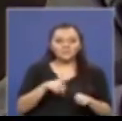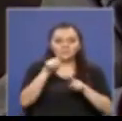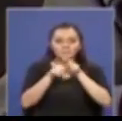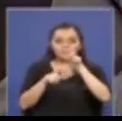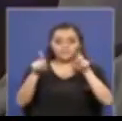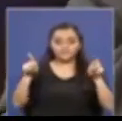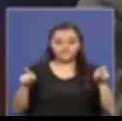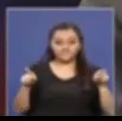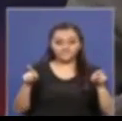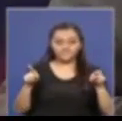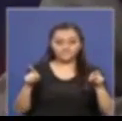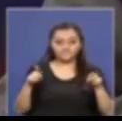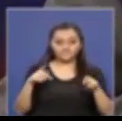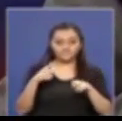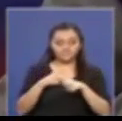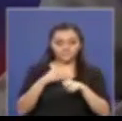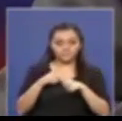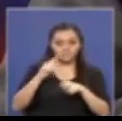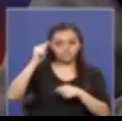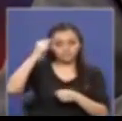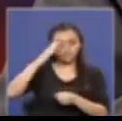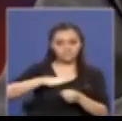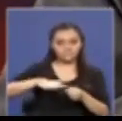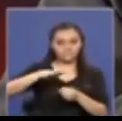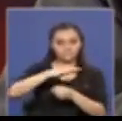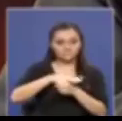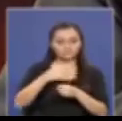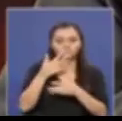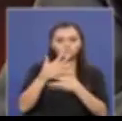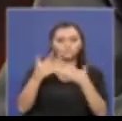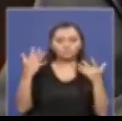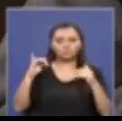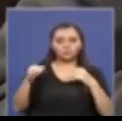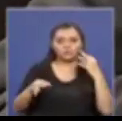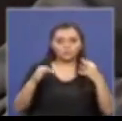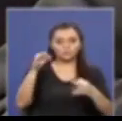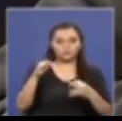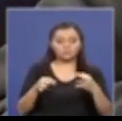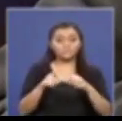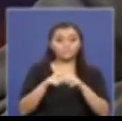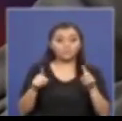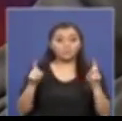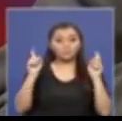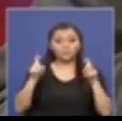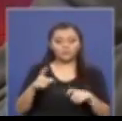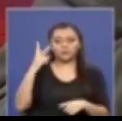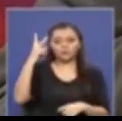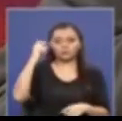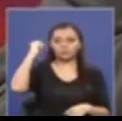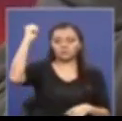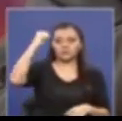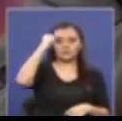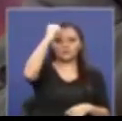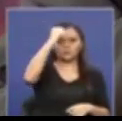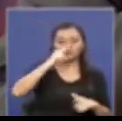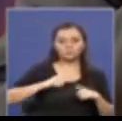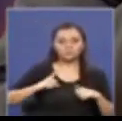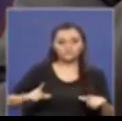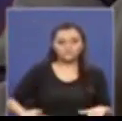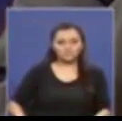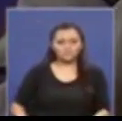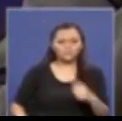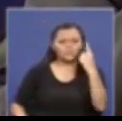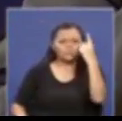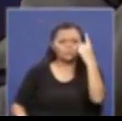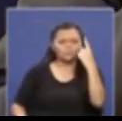algunas veces se esquilmaba realmente al Estado y se llegaba a grandes injusticias. Podía haber dos sindicatos en el sector salud. El uno era